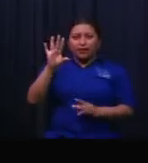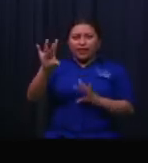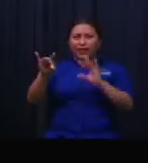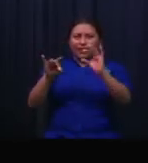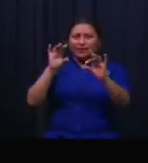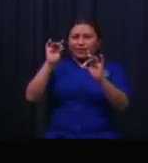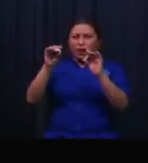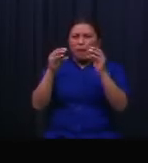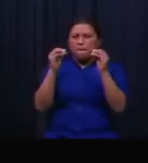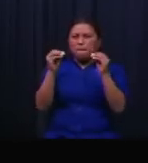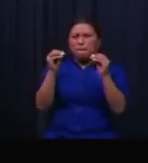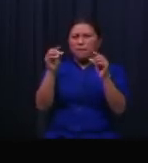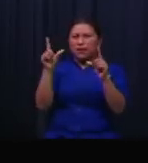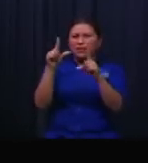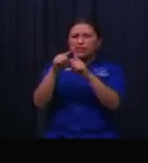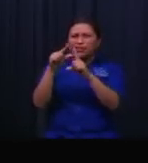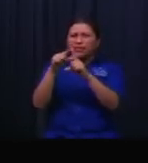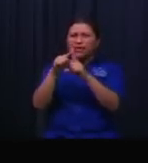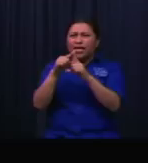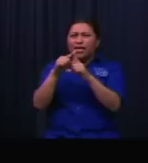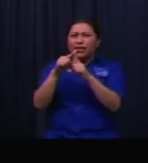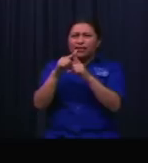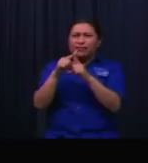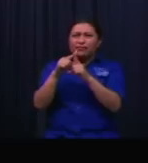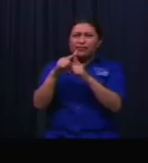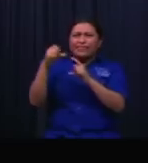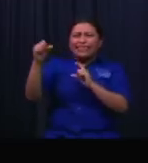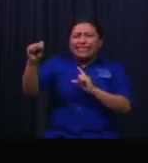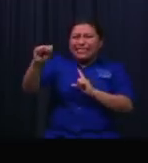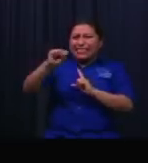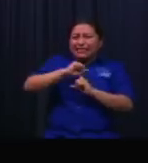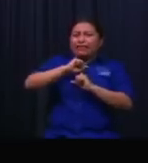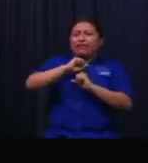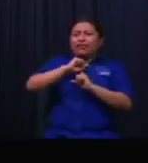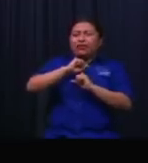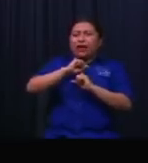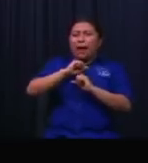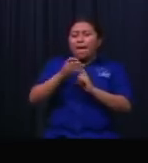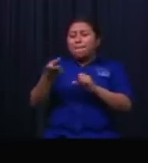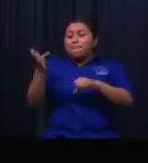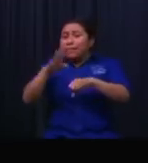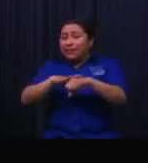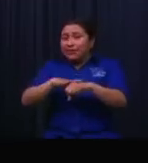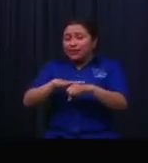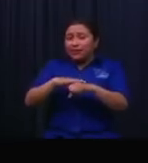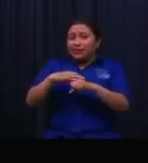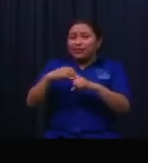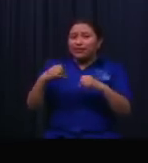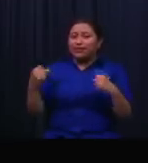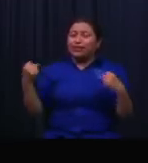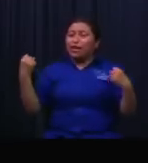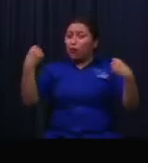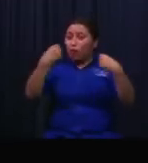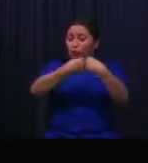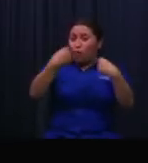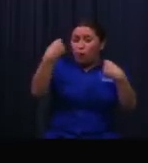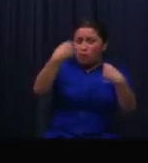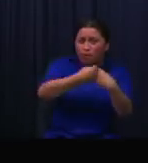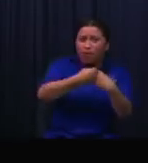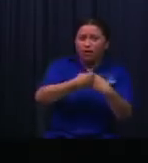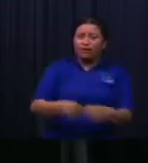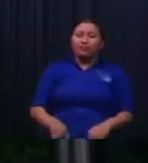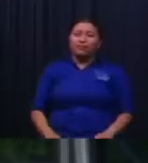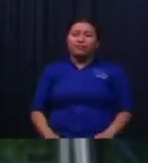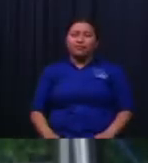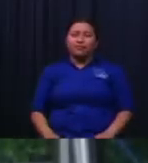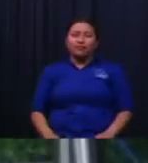una y yo siento, pero siento así como que ya me estuvieran cacheteando. de tan fuerte que es el pleito, ¿verdad? Y más en